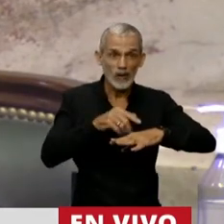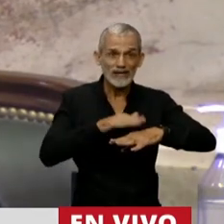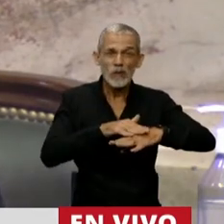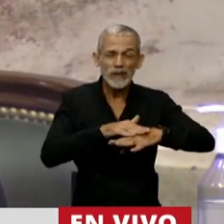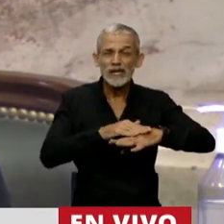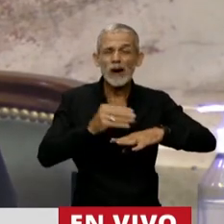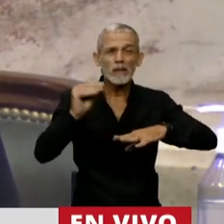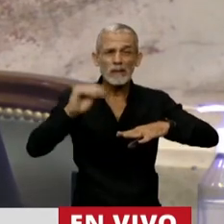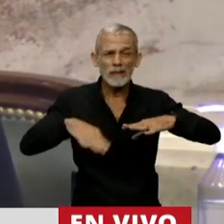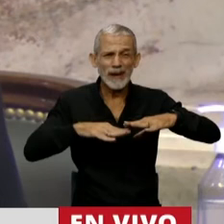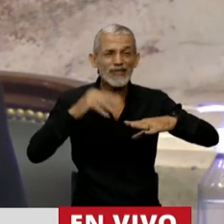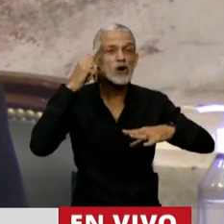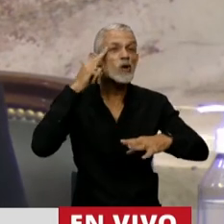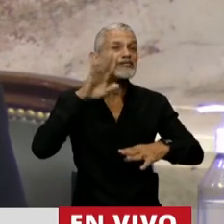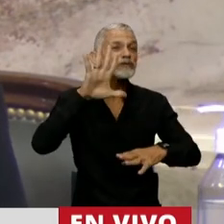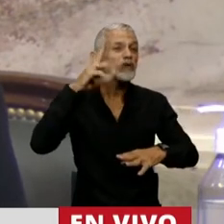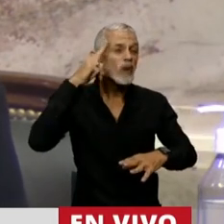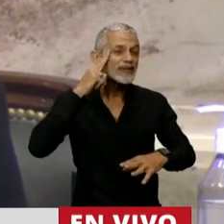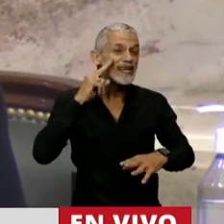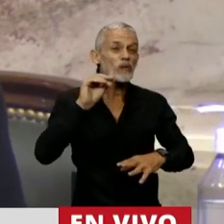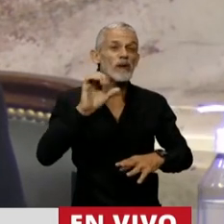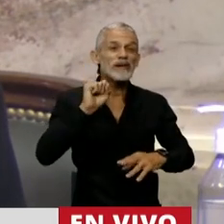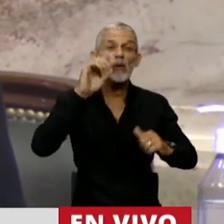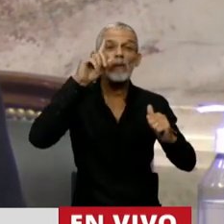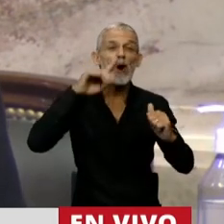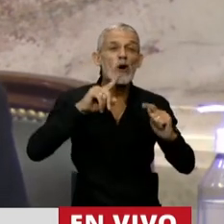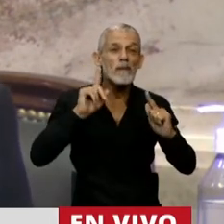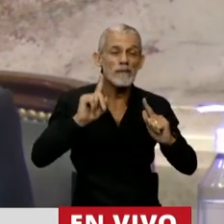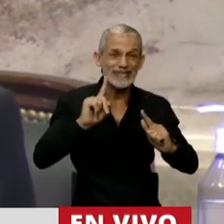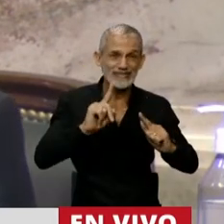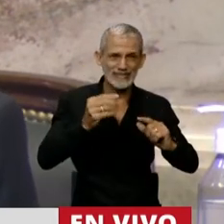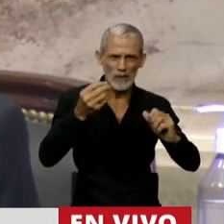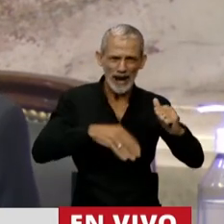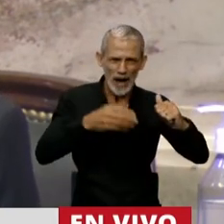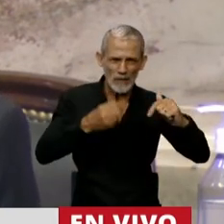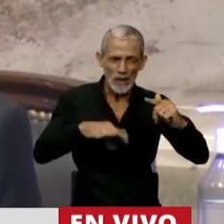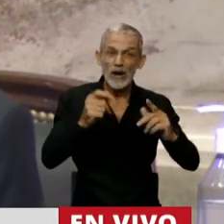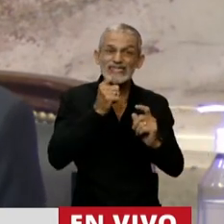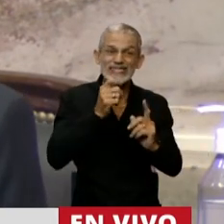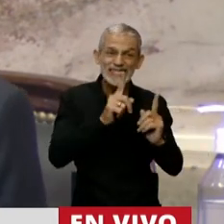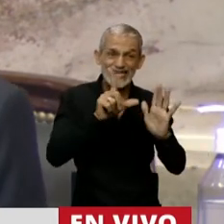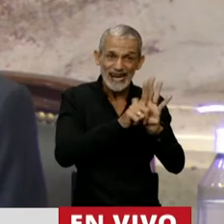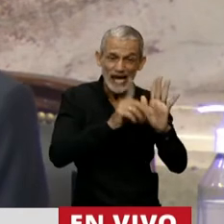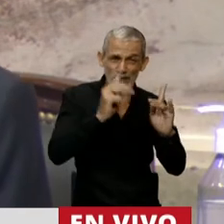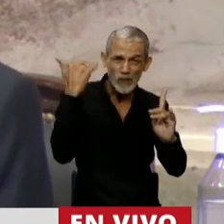perdieron 959 pesos por mes, comparando si hubiese seguido el régimen de